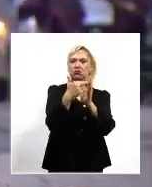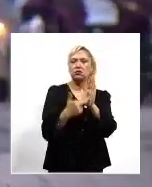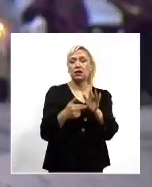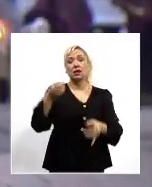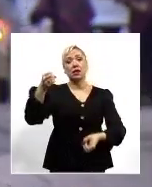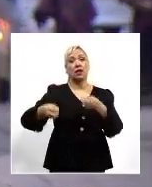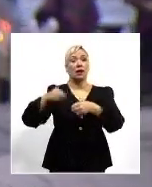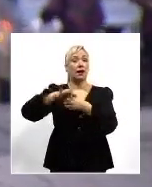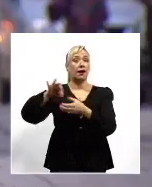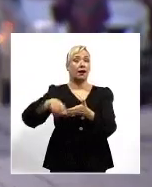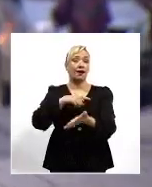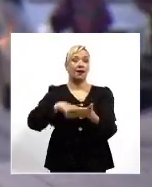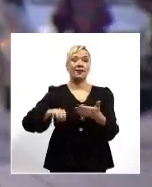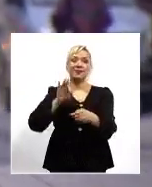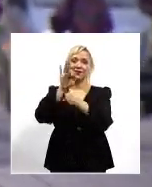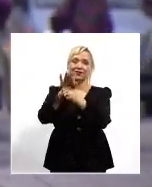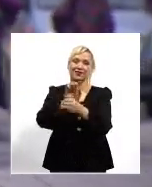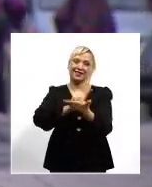personas indígenas.